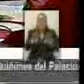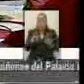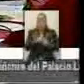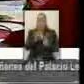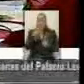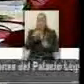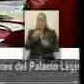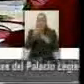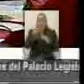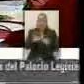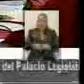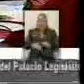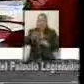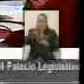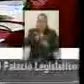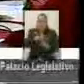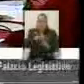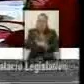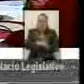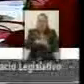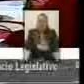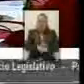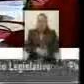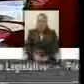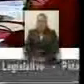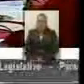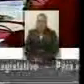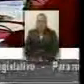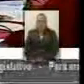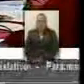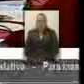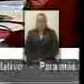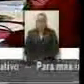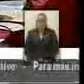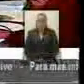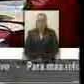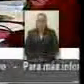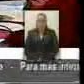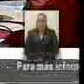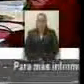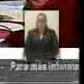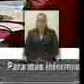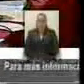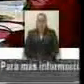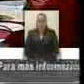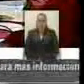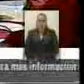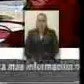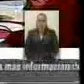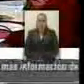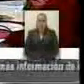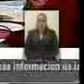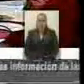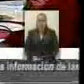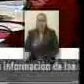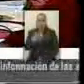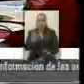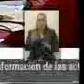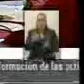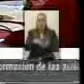sigue bajando, Pomalca la sigue bajando, el azúcar de venta vende a 48.80 la tonelada y el precio tiene